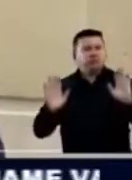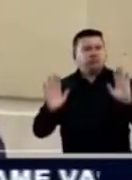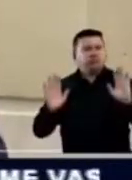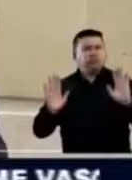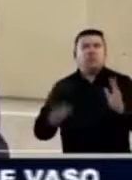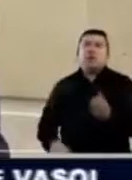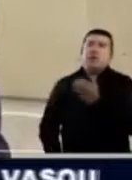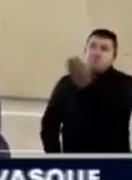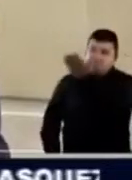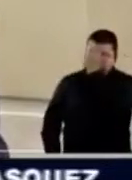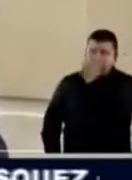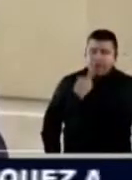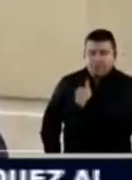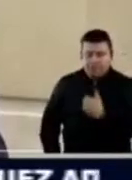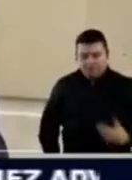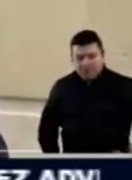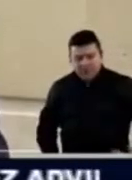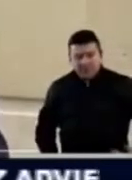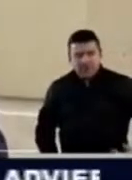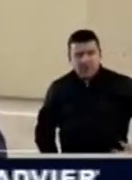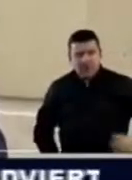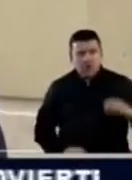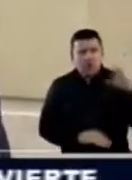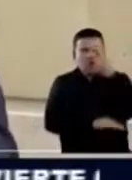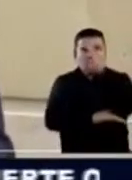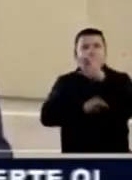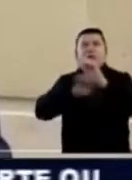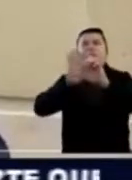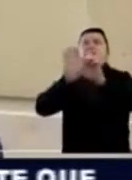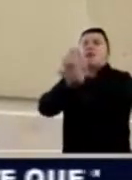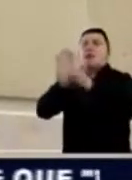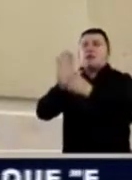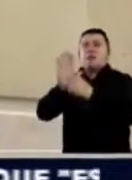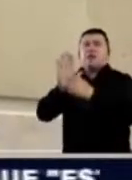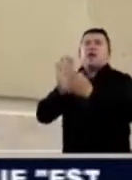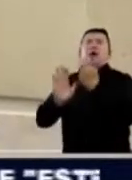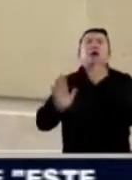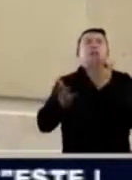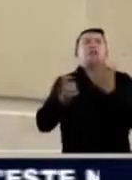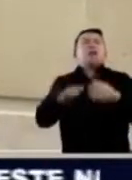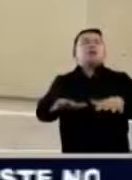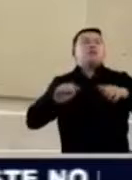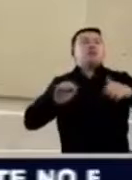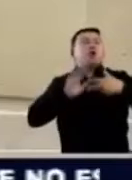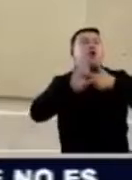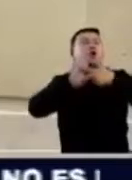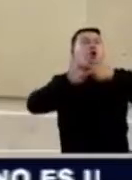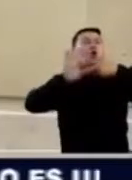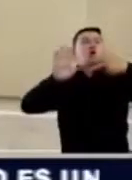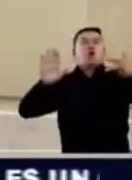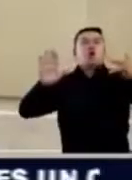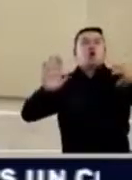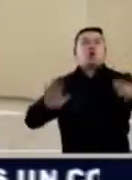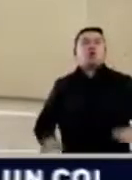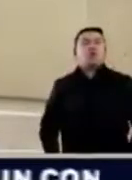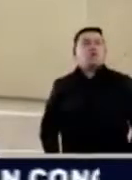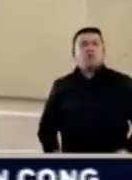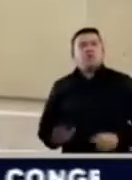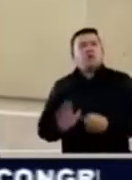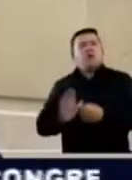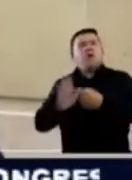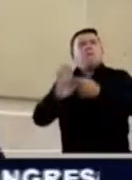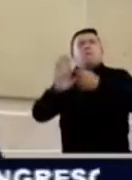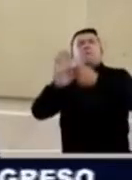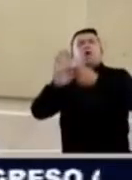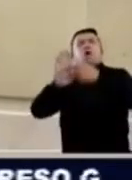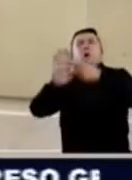realizó sobre el actual presidente del Senado, Iván Name Vázquez, se remonta hacia